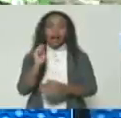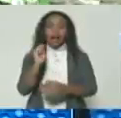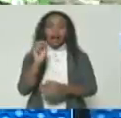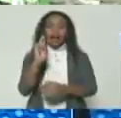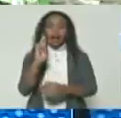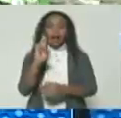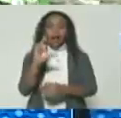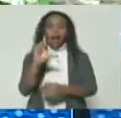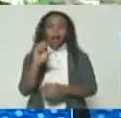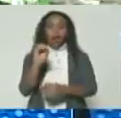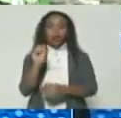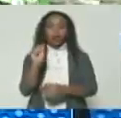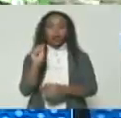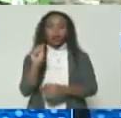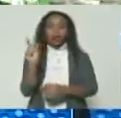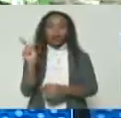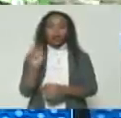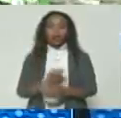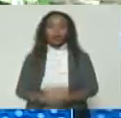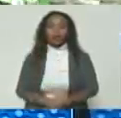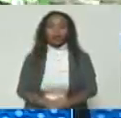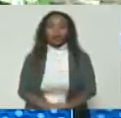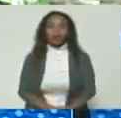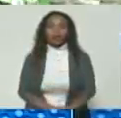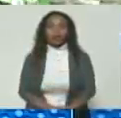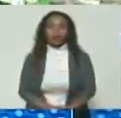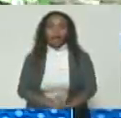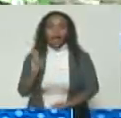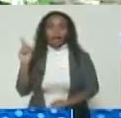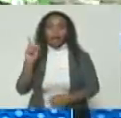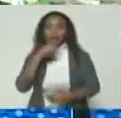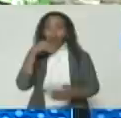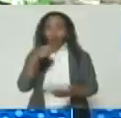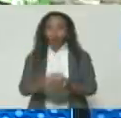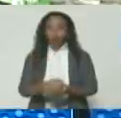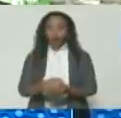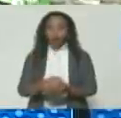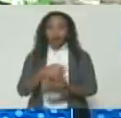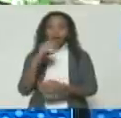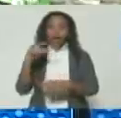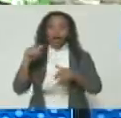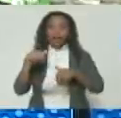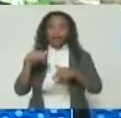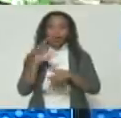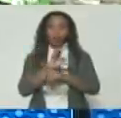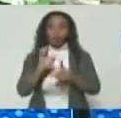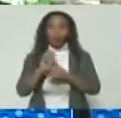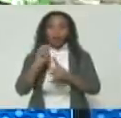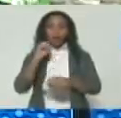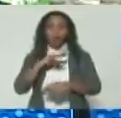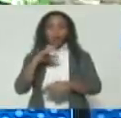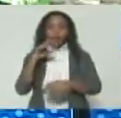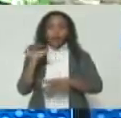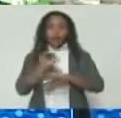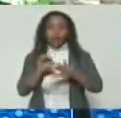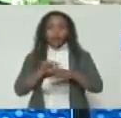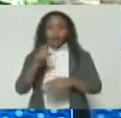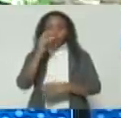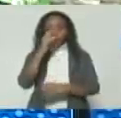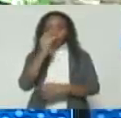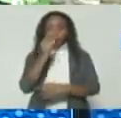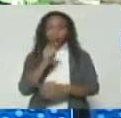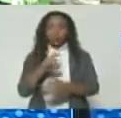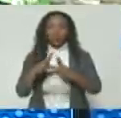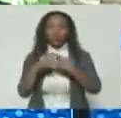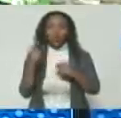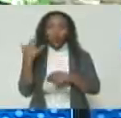la cosa. ¿Ah? Nombre colonial de la parroquia. Y el nombre del municipio de nuestro gran Ezequiel Zamora.